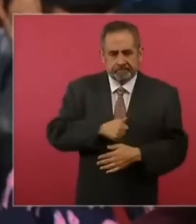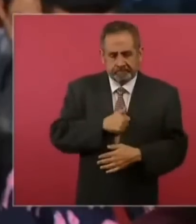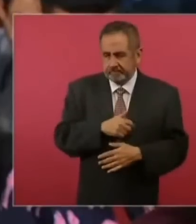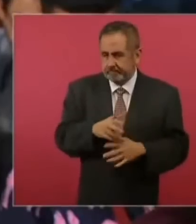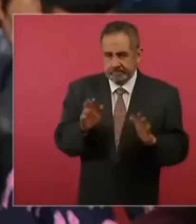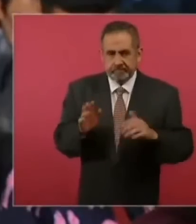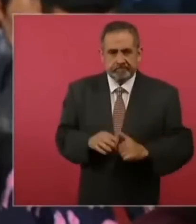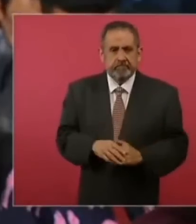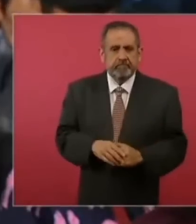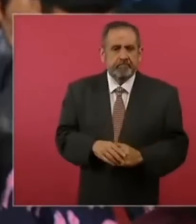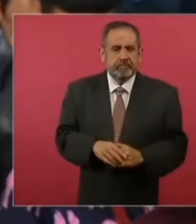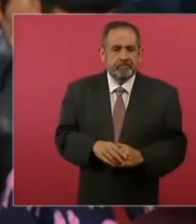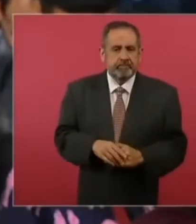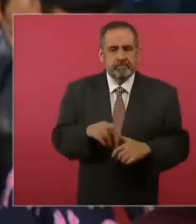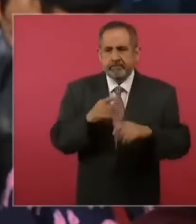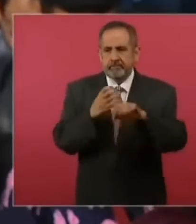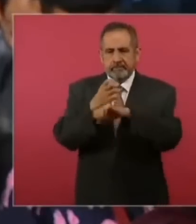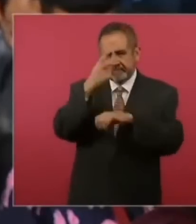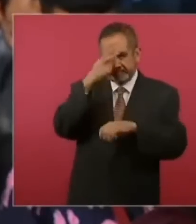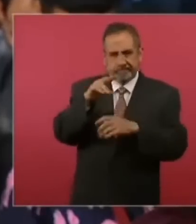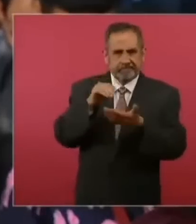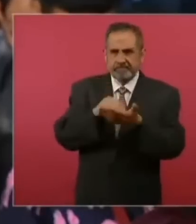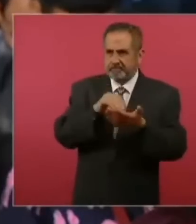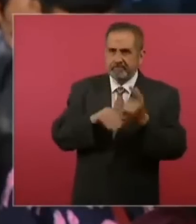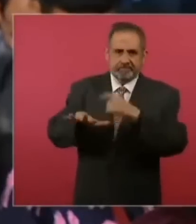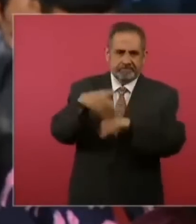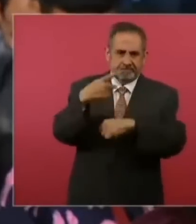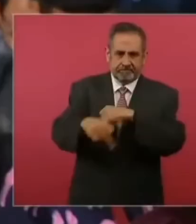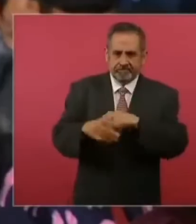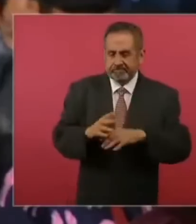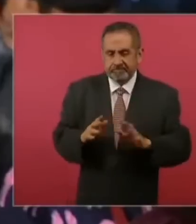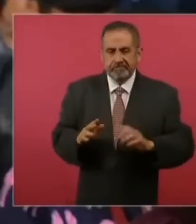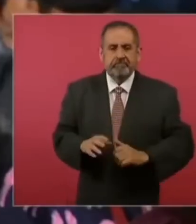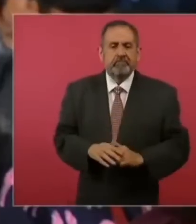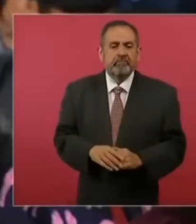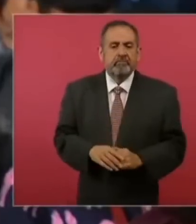está el Estado de México todavía,